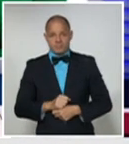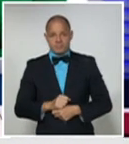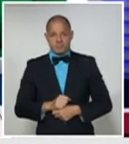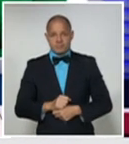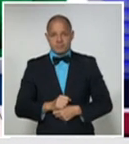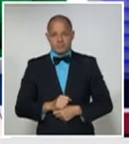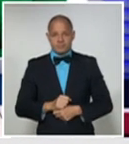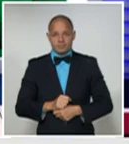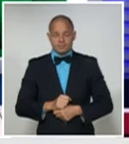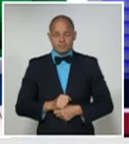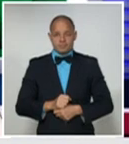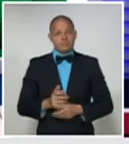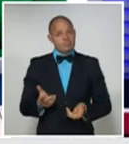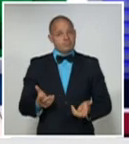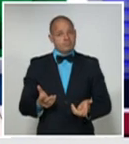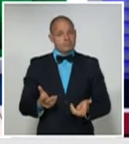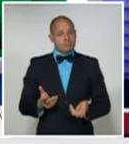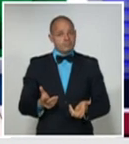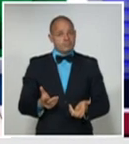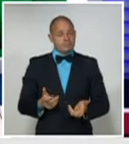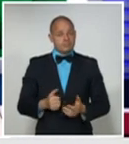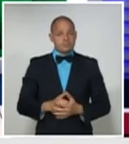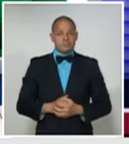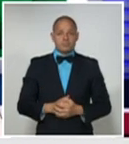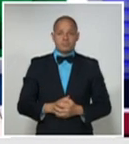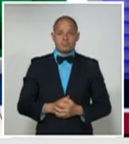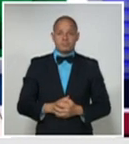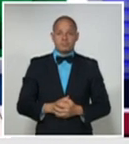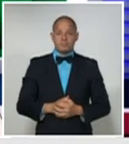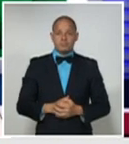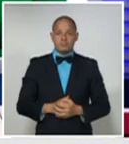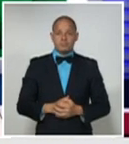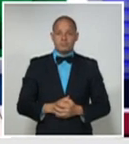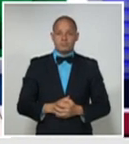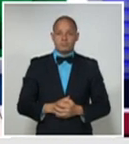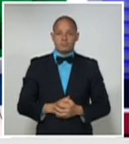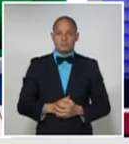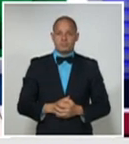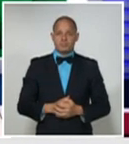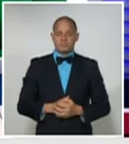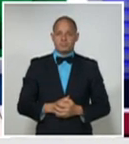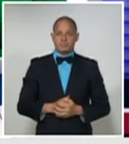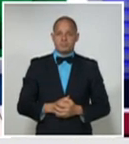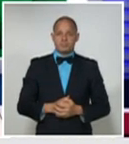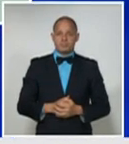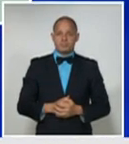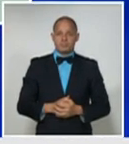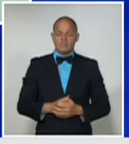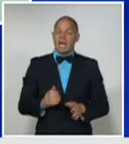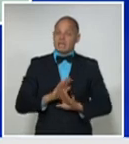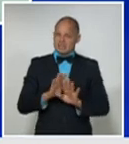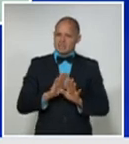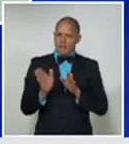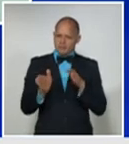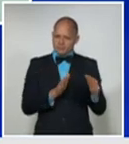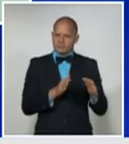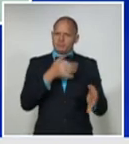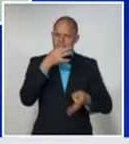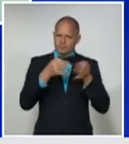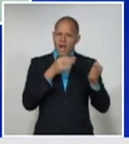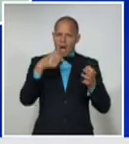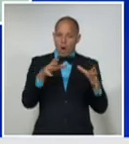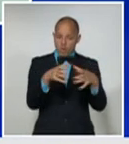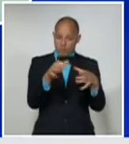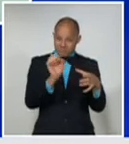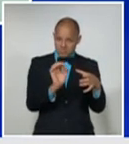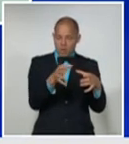Como ya dije, 19 personas se diagnosticaron importadas, arribadas a nuestro